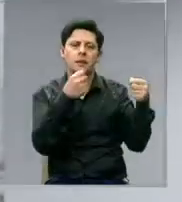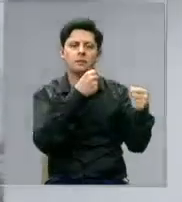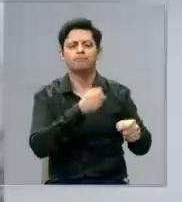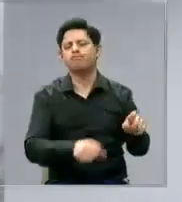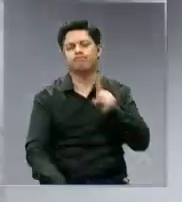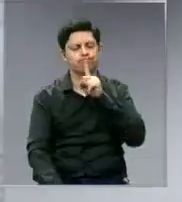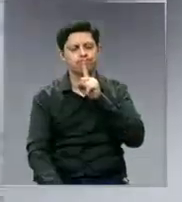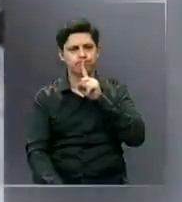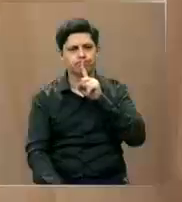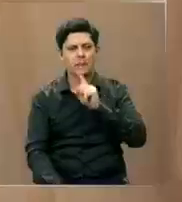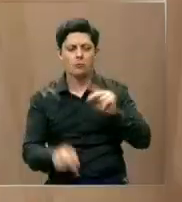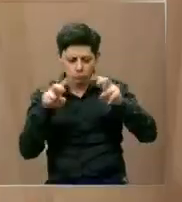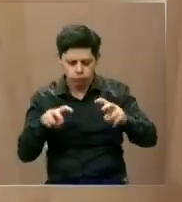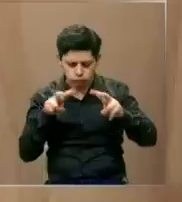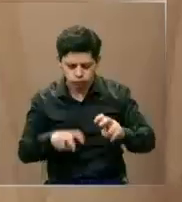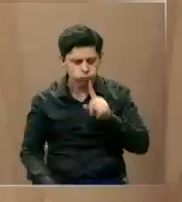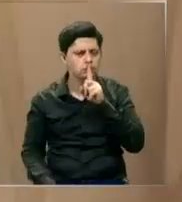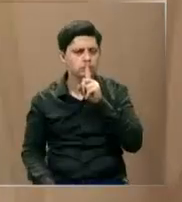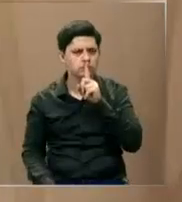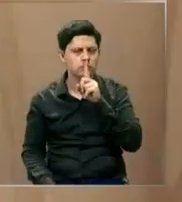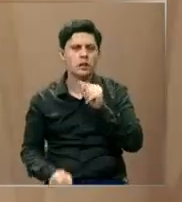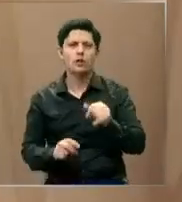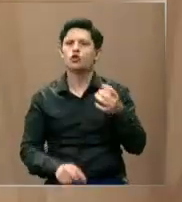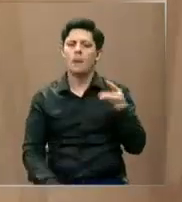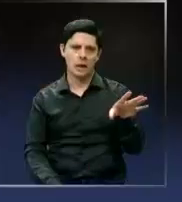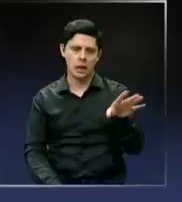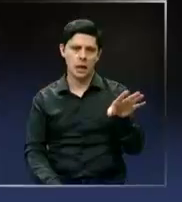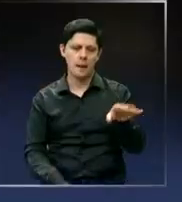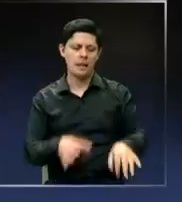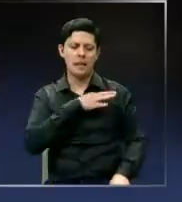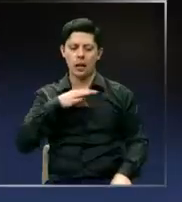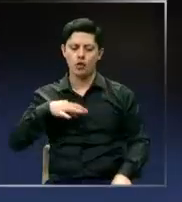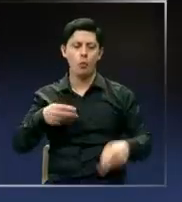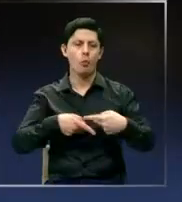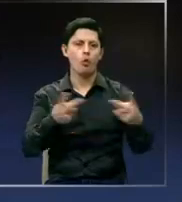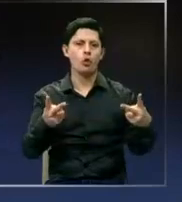decir que es una investigación reservada a la que solo tienen acceso el Ministerio